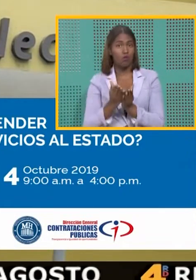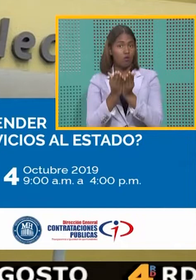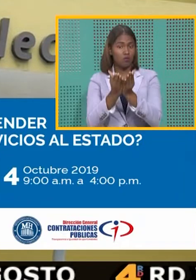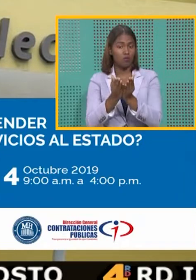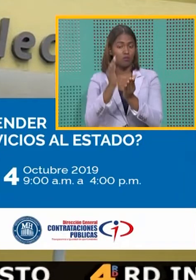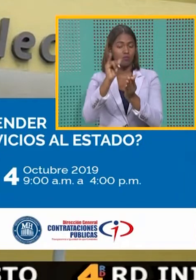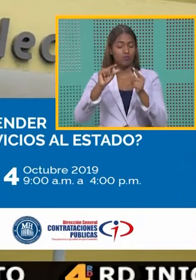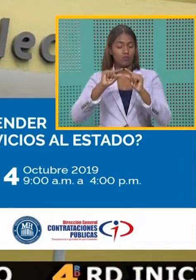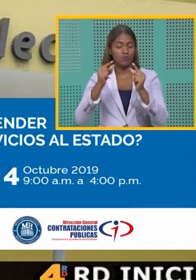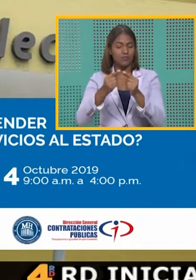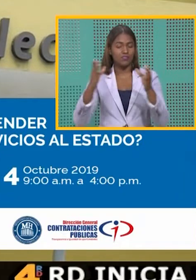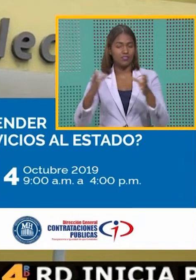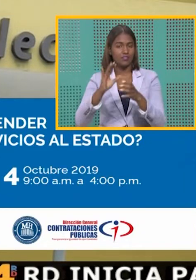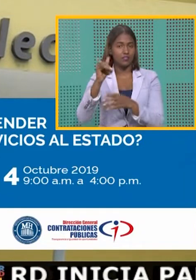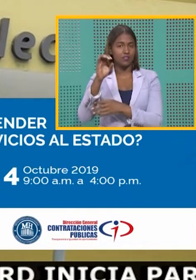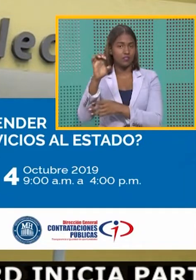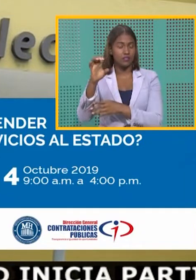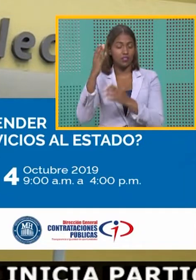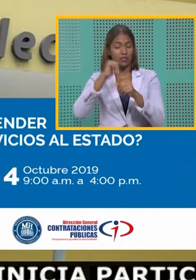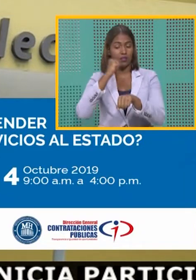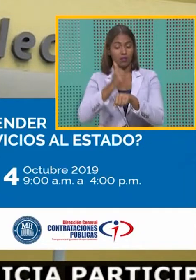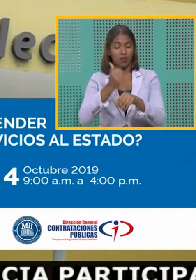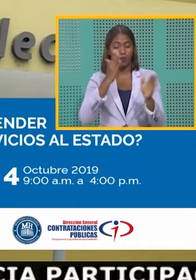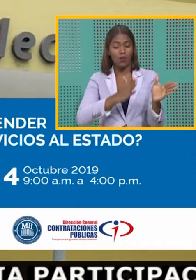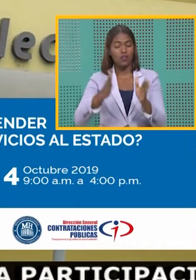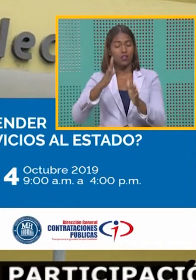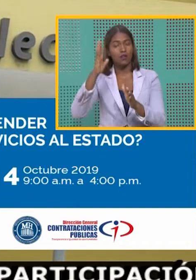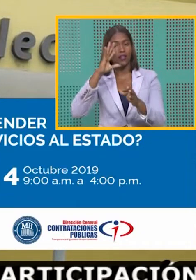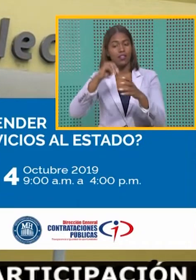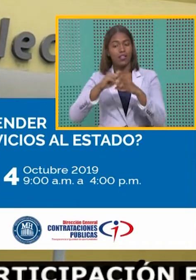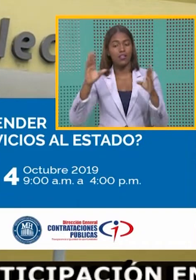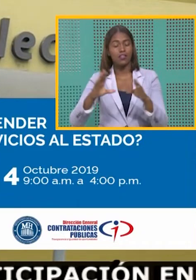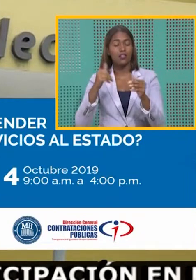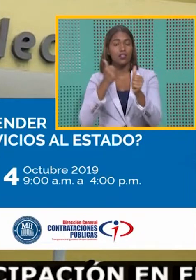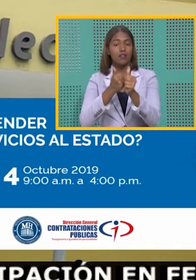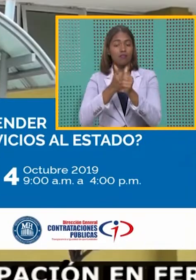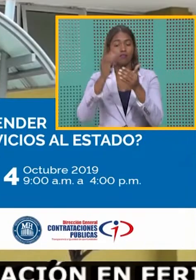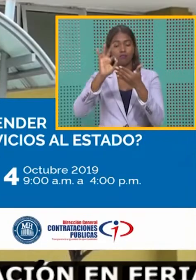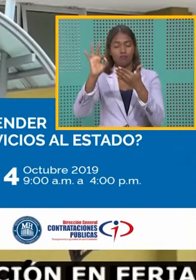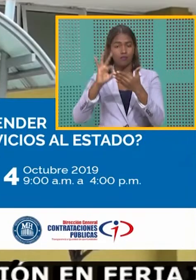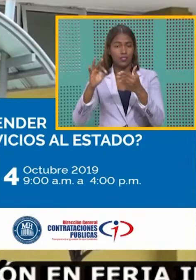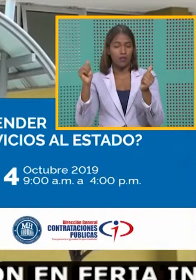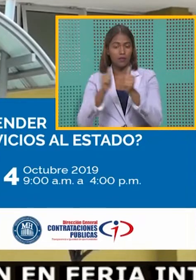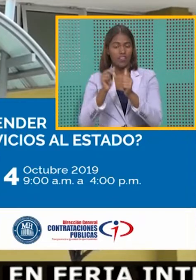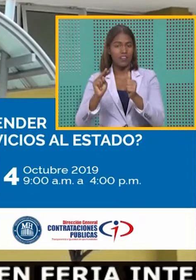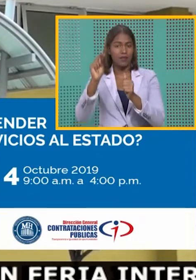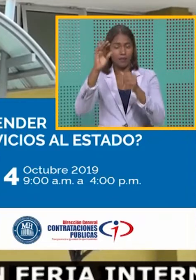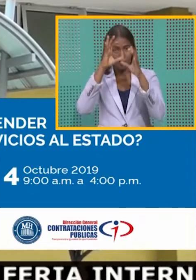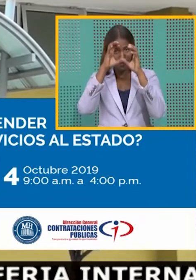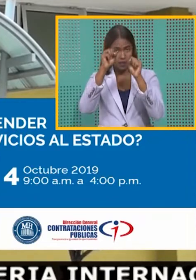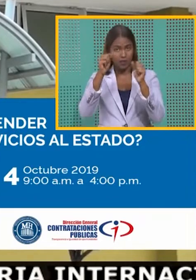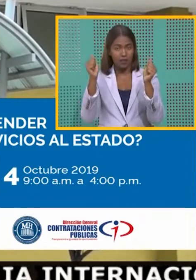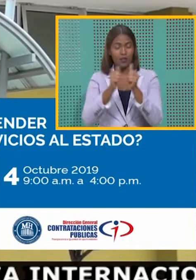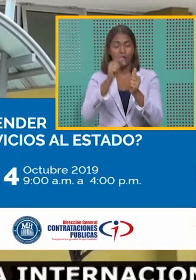Pleno de la Junta estableció también el procedimiento mediante el cual se realizará dicha auditoría del nivel presidencial